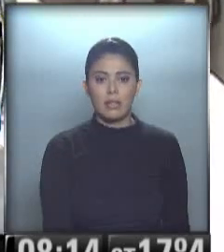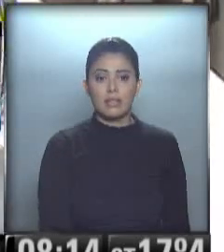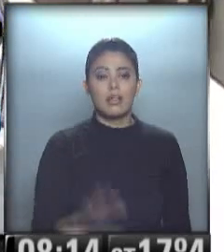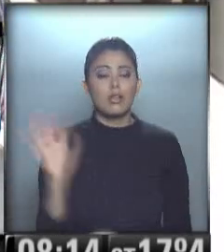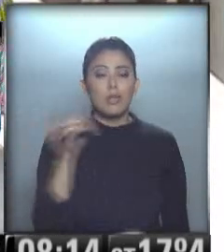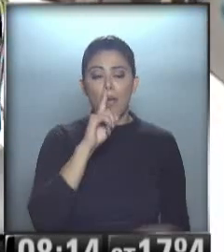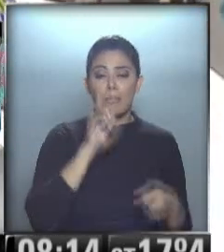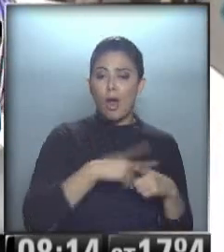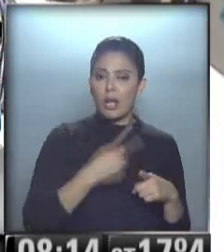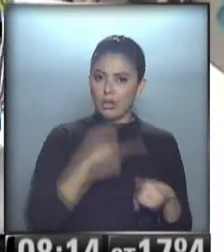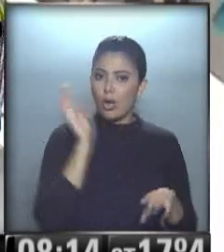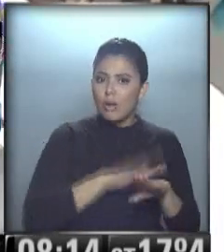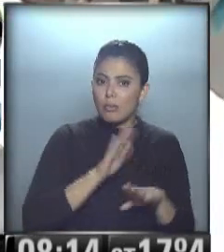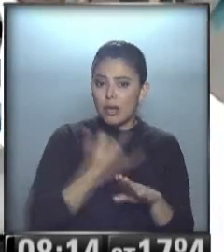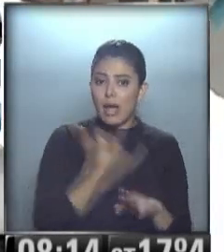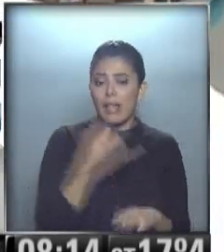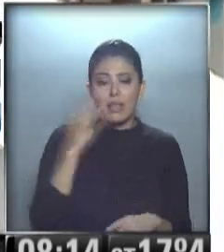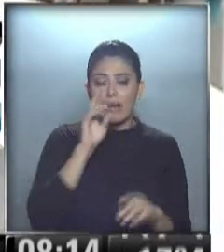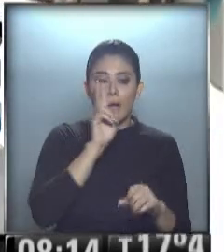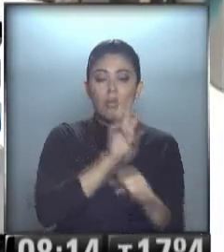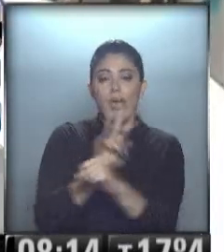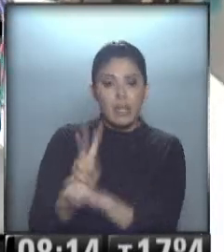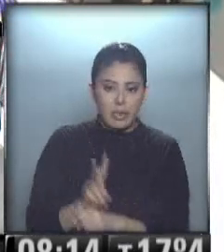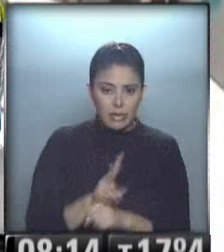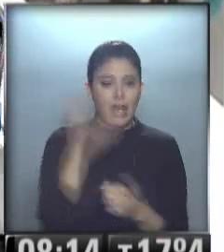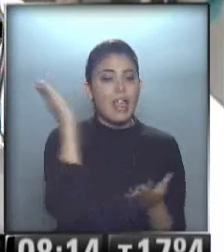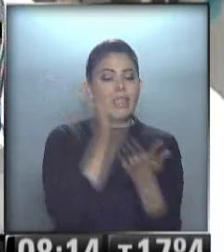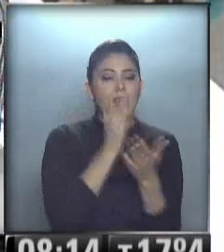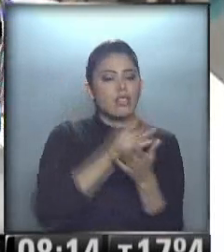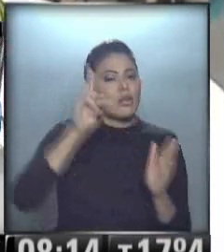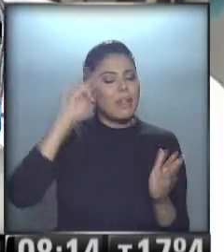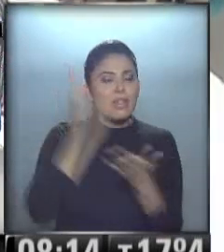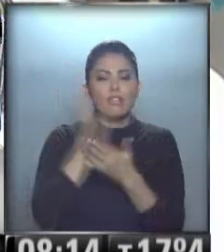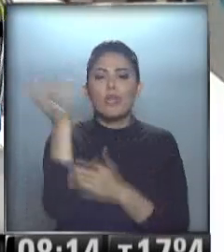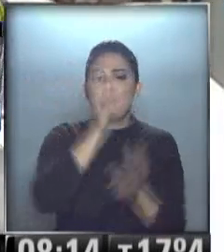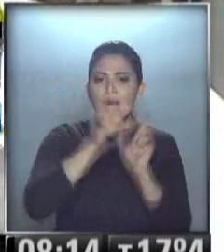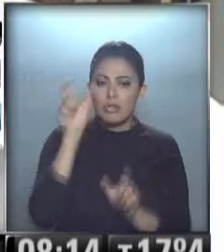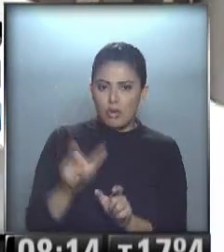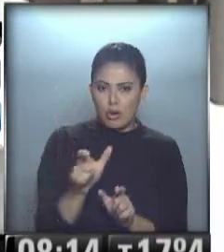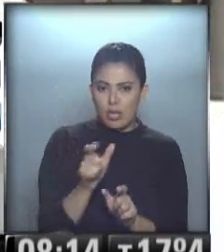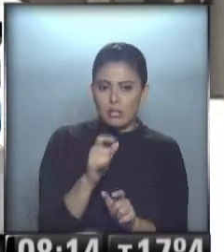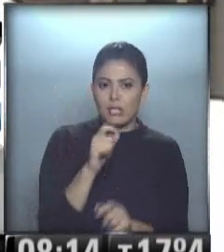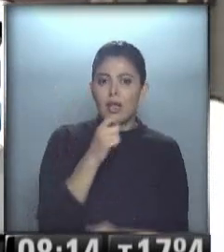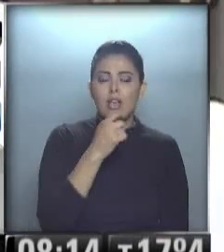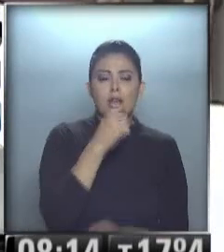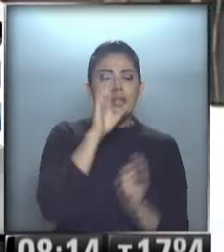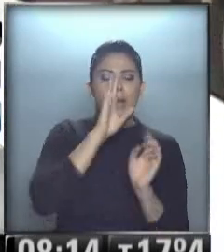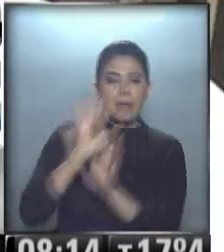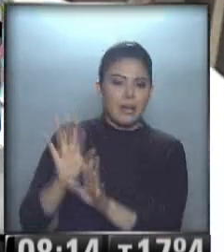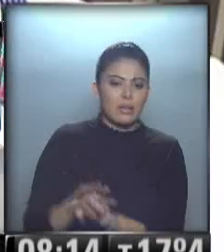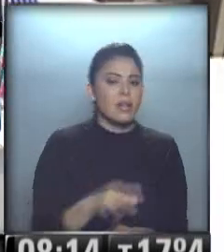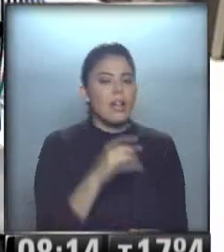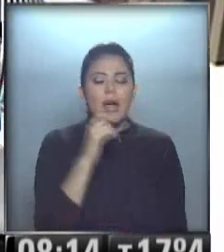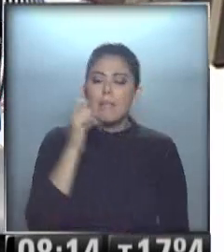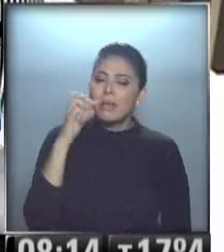los funcionarios, que precisamente es velar por los derechos humanos de los ciudadanos, no alzarse en armas para reclamar. Ahora,